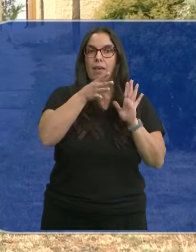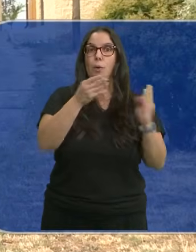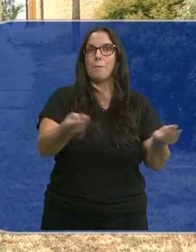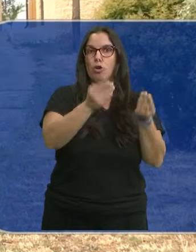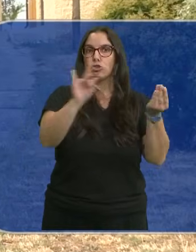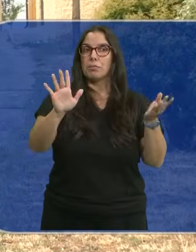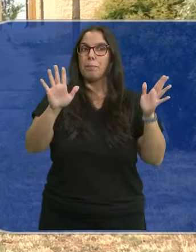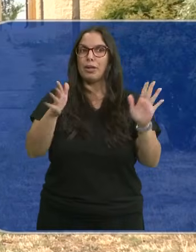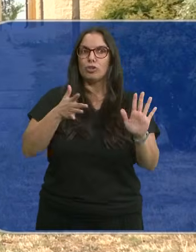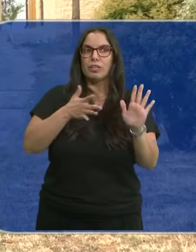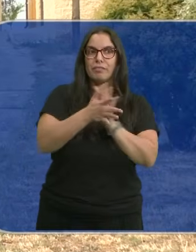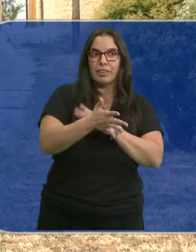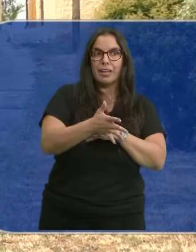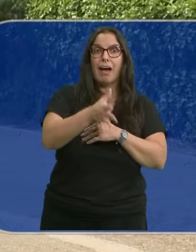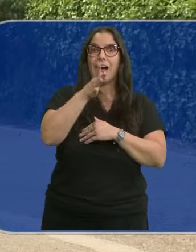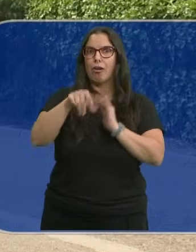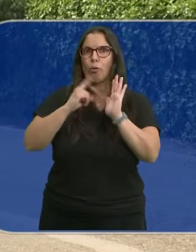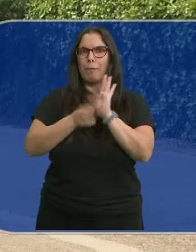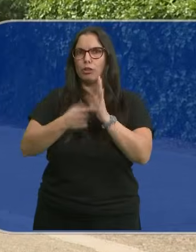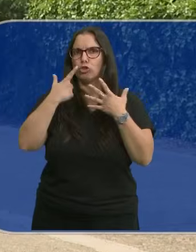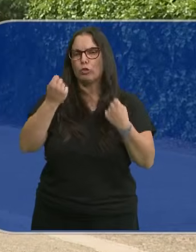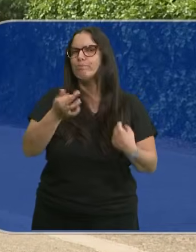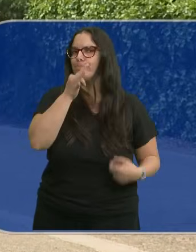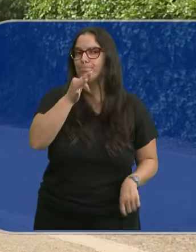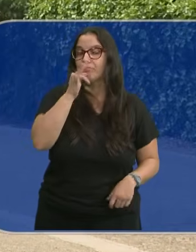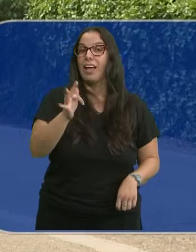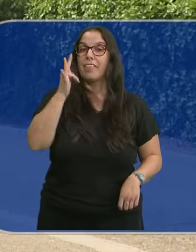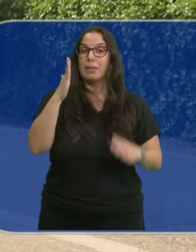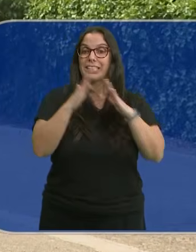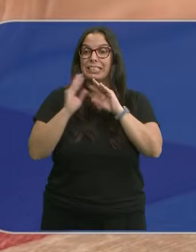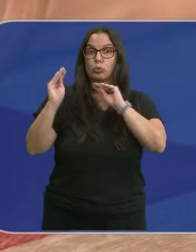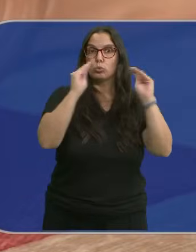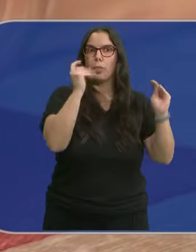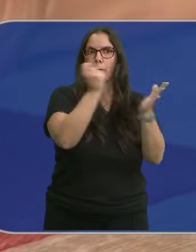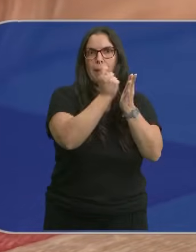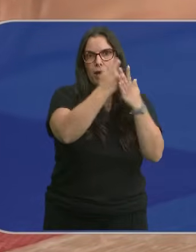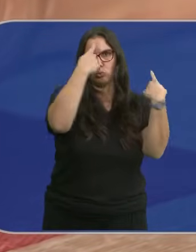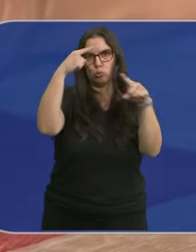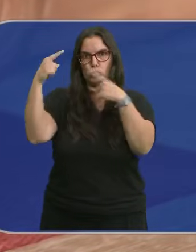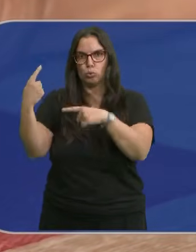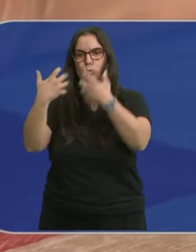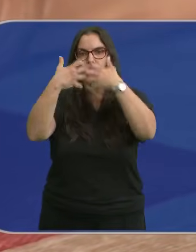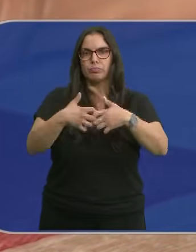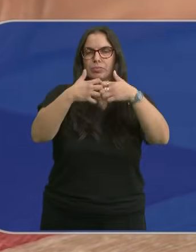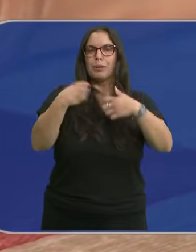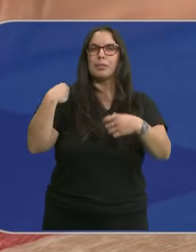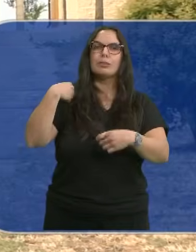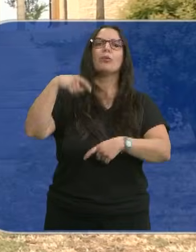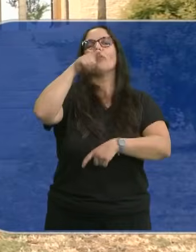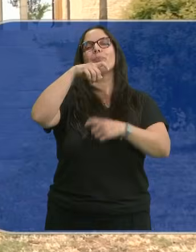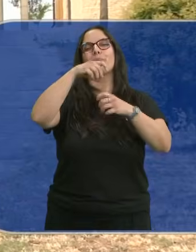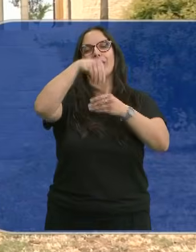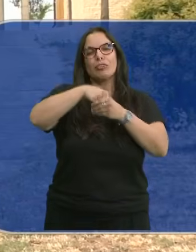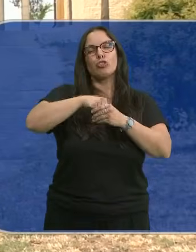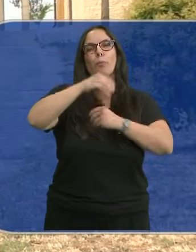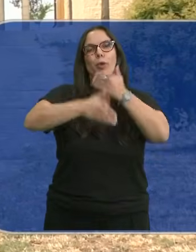aún así no conseguimos potabilizarla del todo. Pero además, cada vivienda debería sufragarse un equipo de ósmosis inversa. Pero